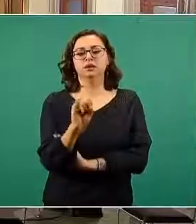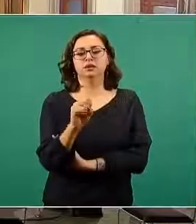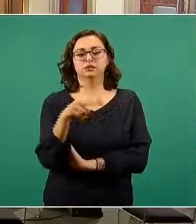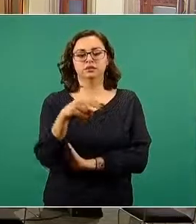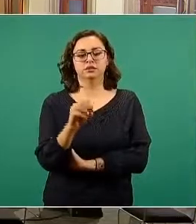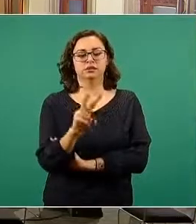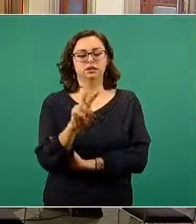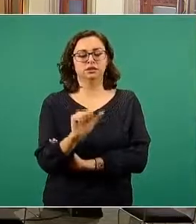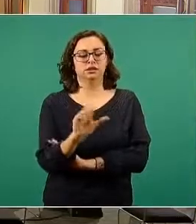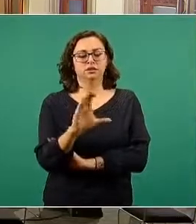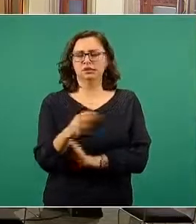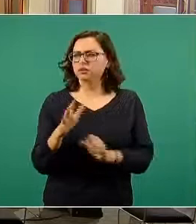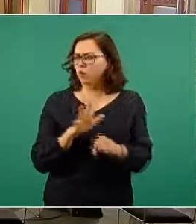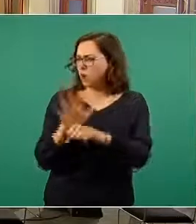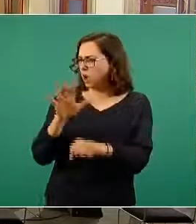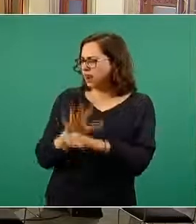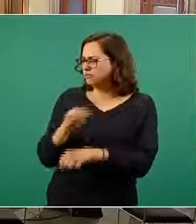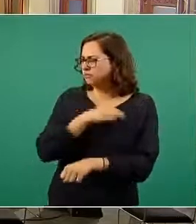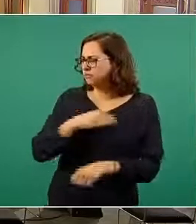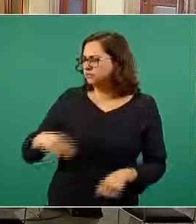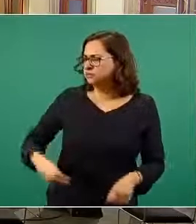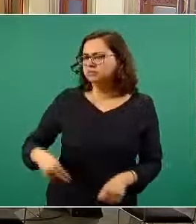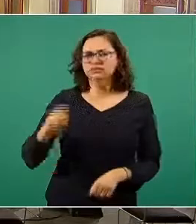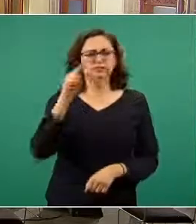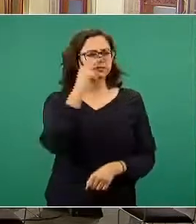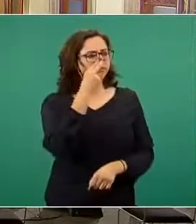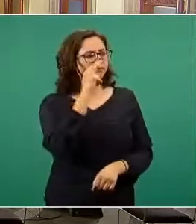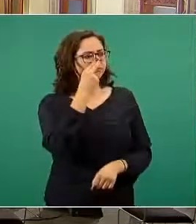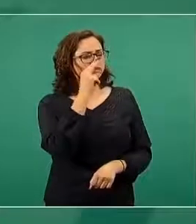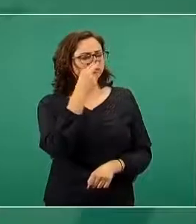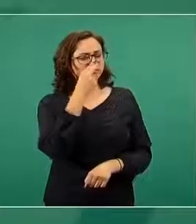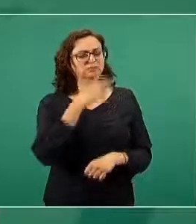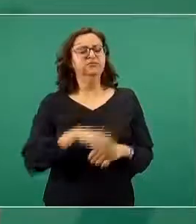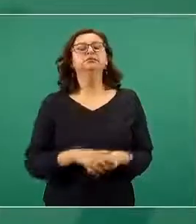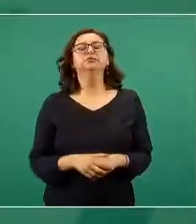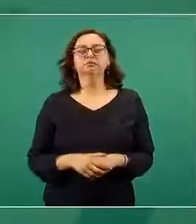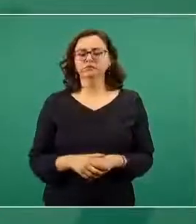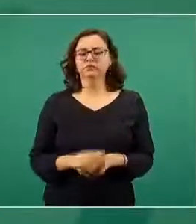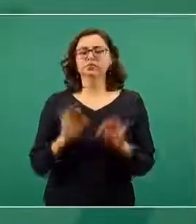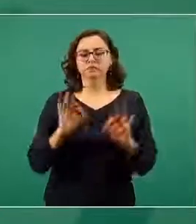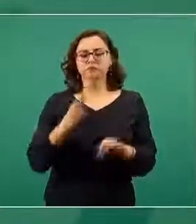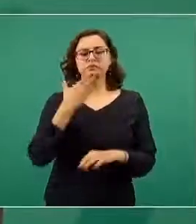Ok, ¿en qué municipio es, perdón? Nezahualcóyotl. En Neza, perfecto.